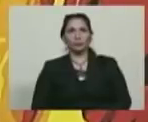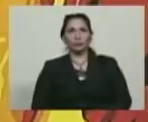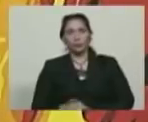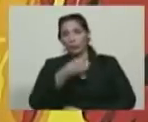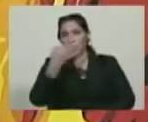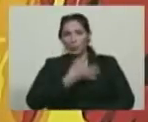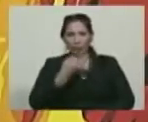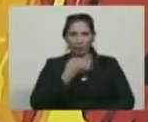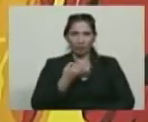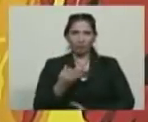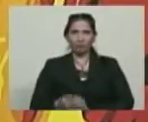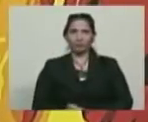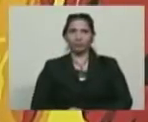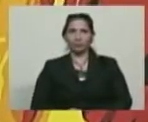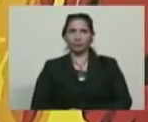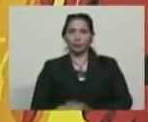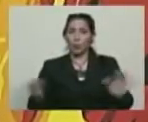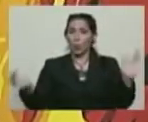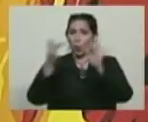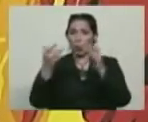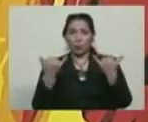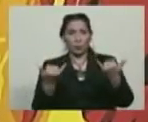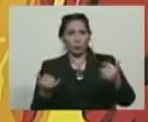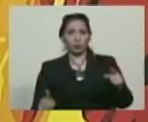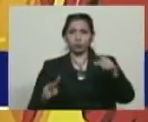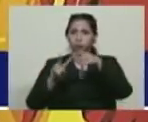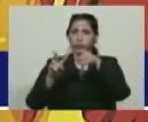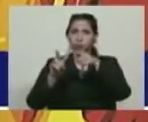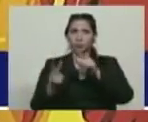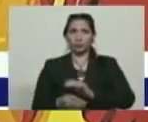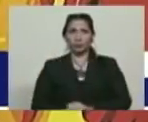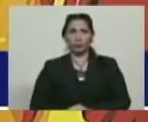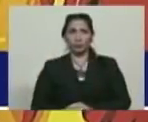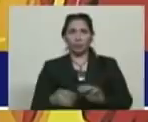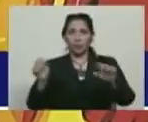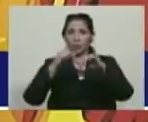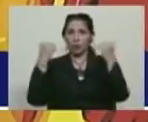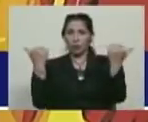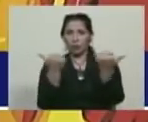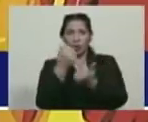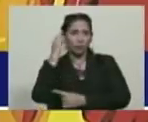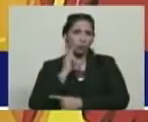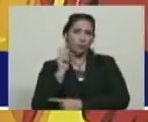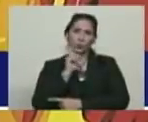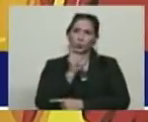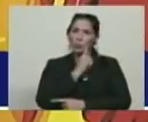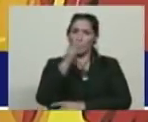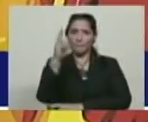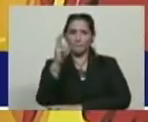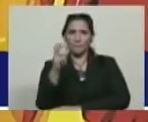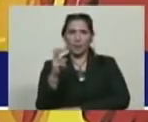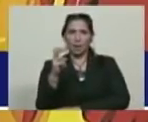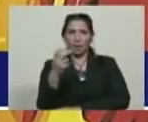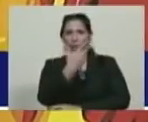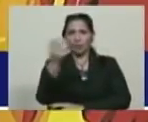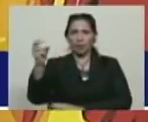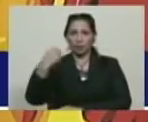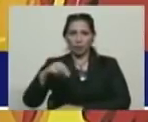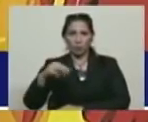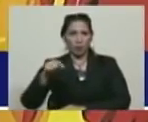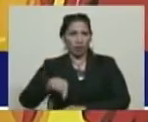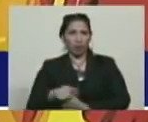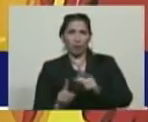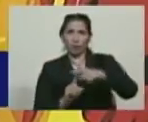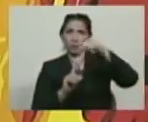buenas tardes barrio así es nosotros el contacto lo establecemos desde la sala de prensa simón bolívar este viernes acá en el palacio de